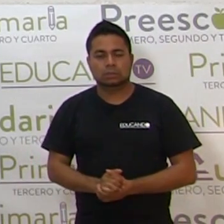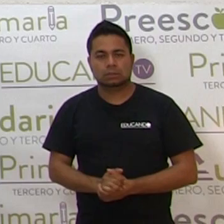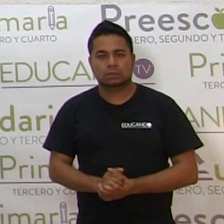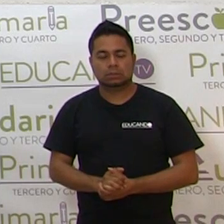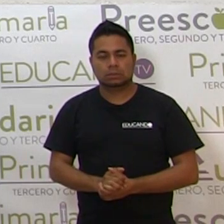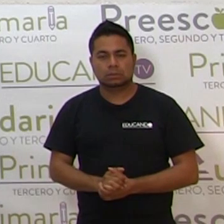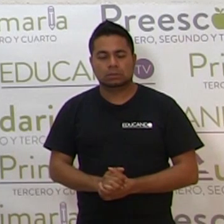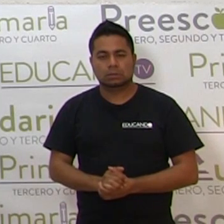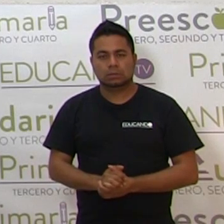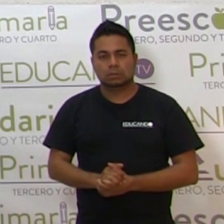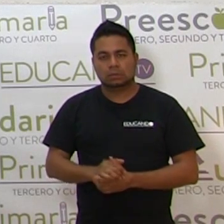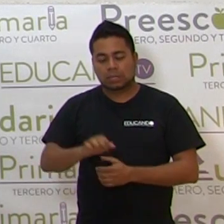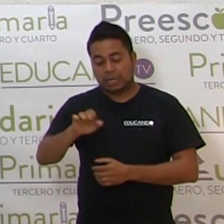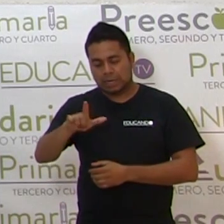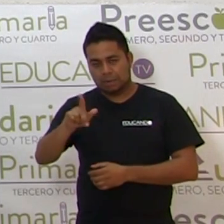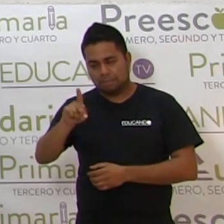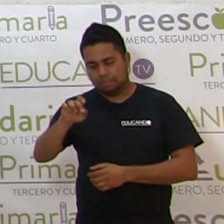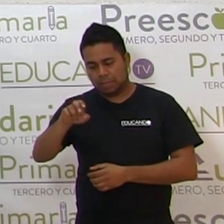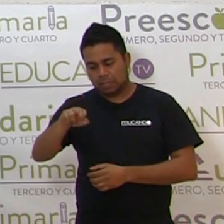penacho,